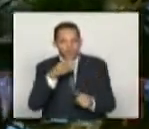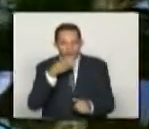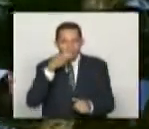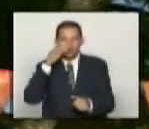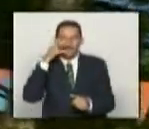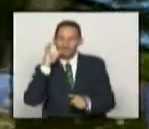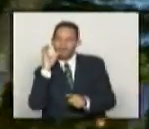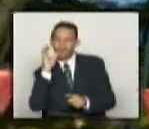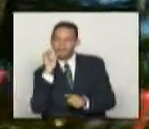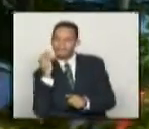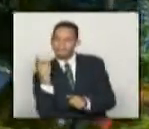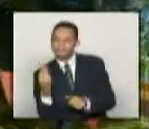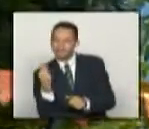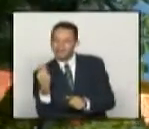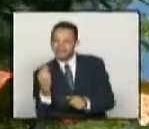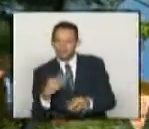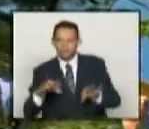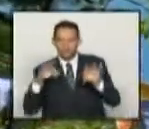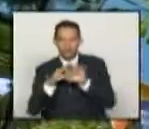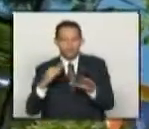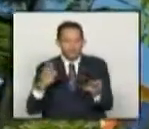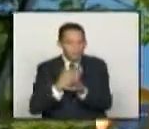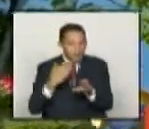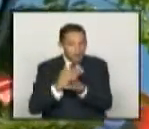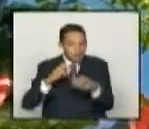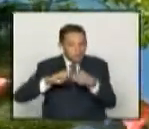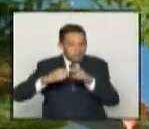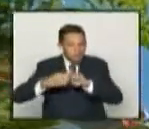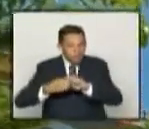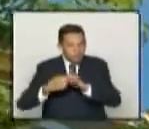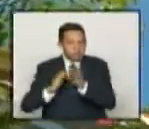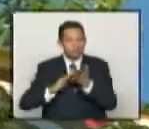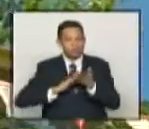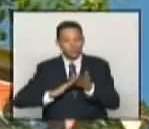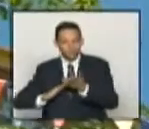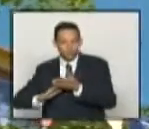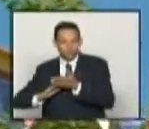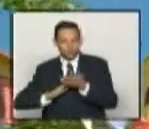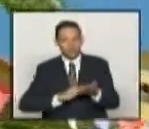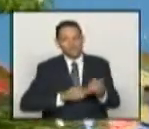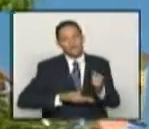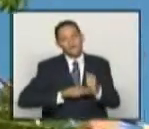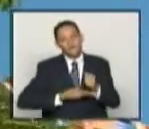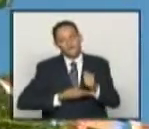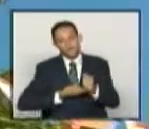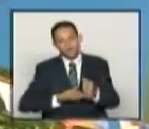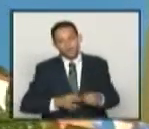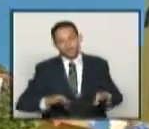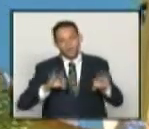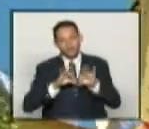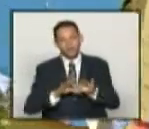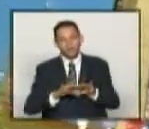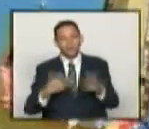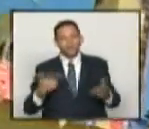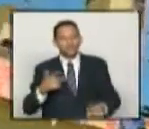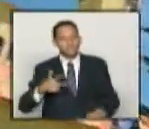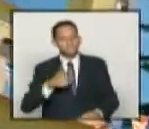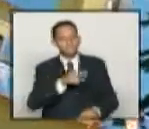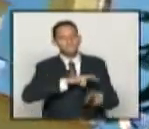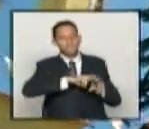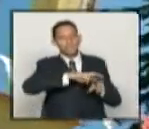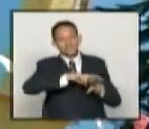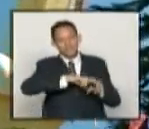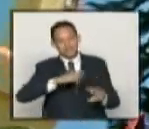para que sus problemas puedan ser solucionados de una manera que les ahorre el viaje a la capital